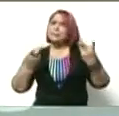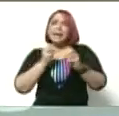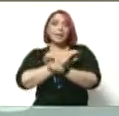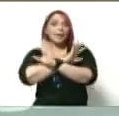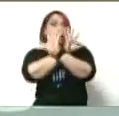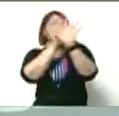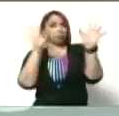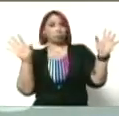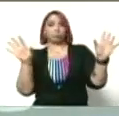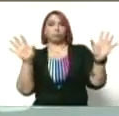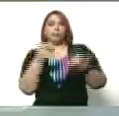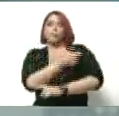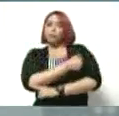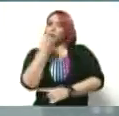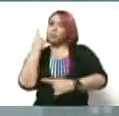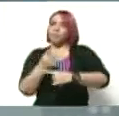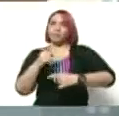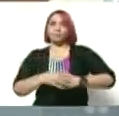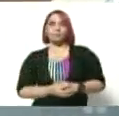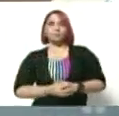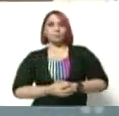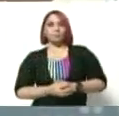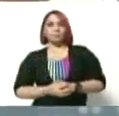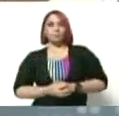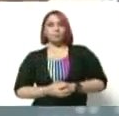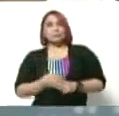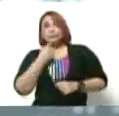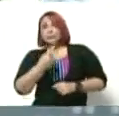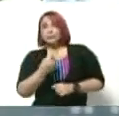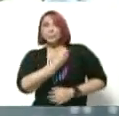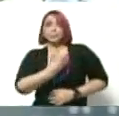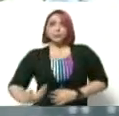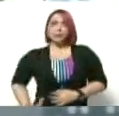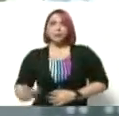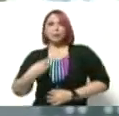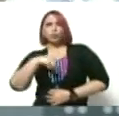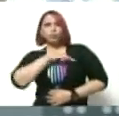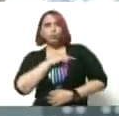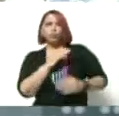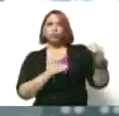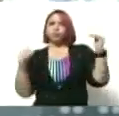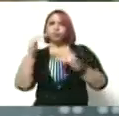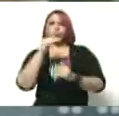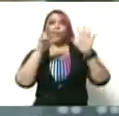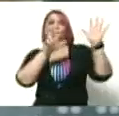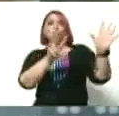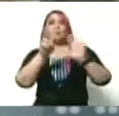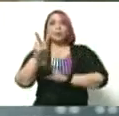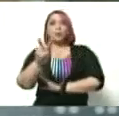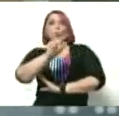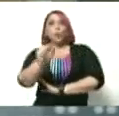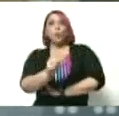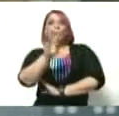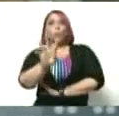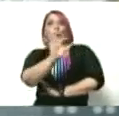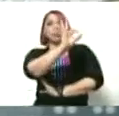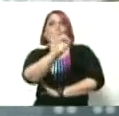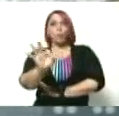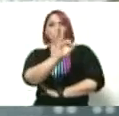la vacunación ya como lo ha dicho presidente hemos arribado al 82,4 por ciento de